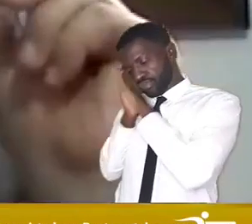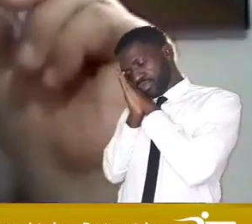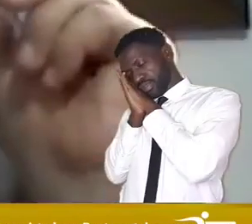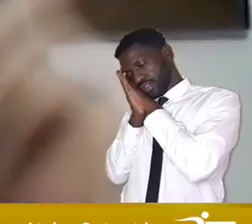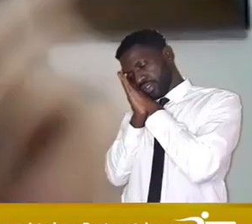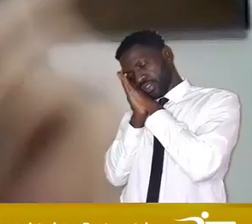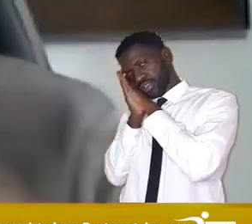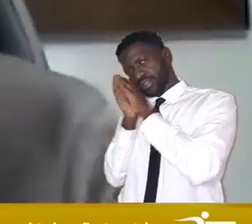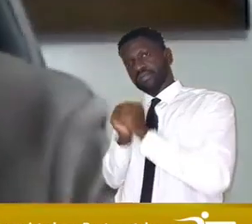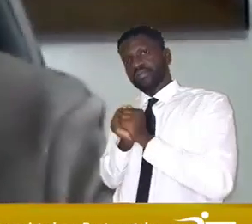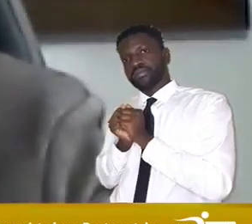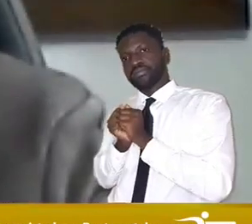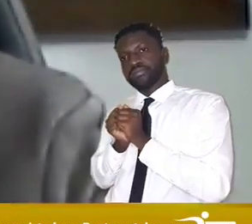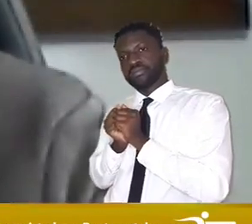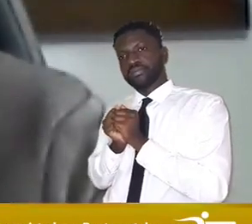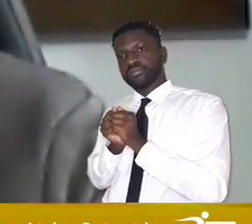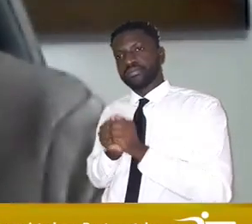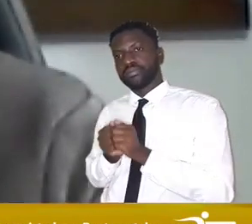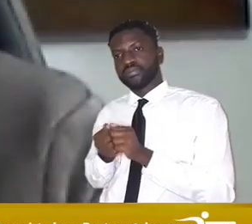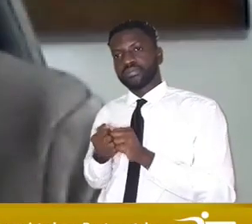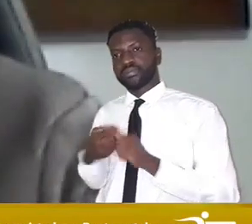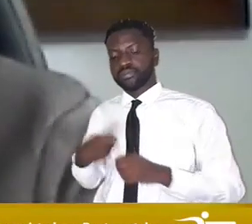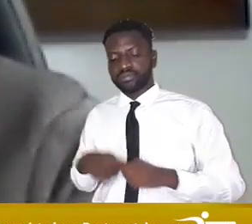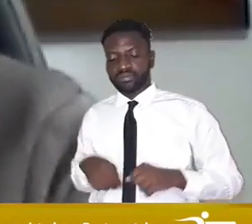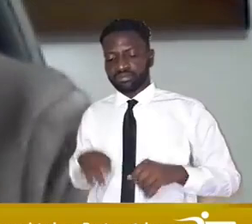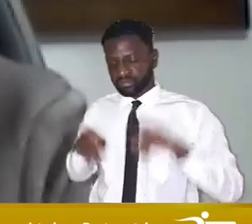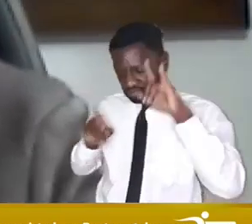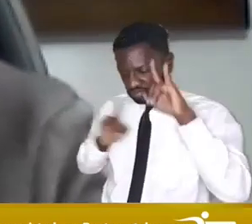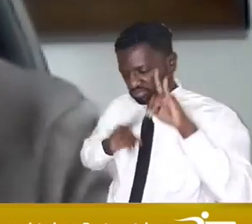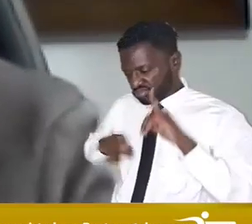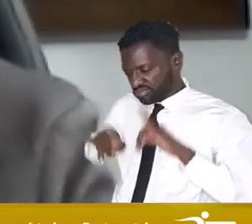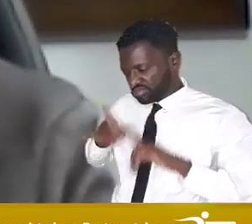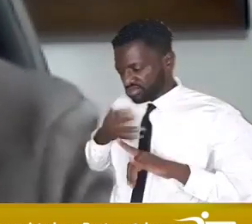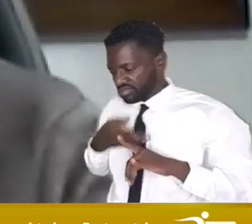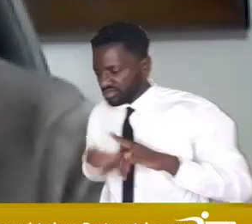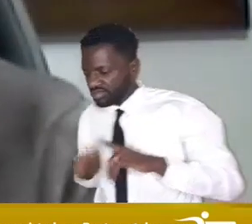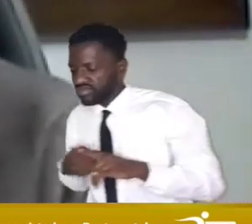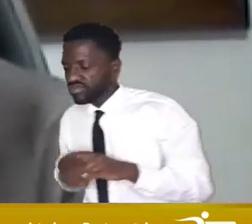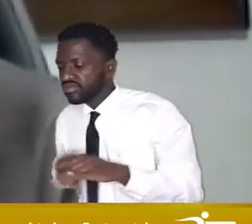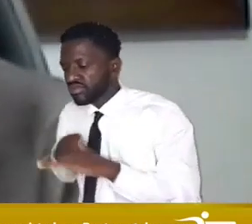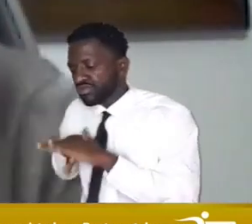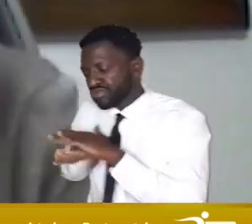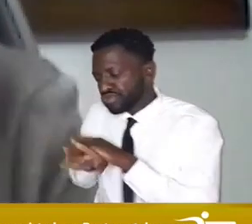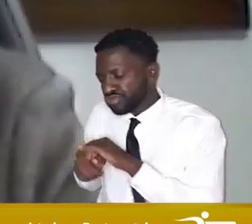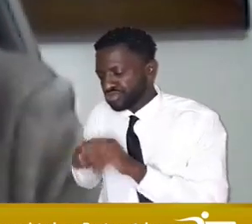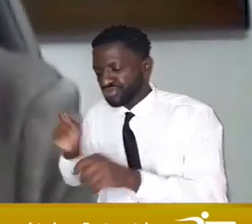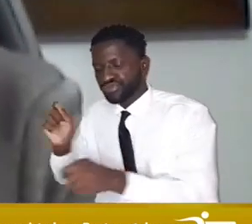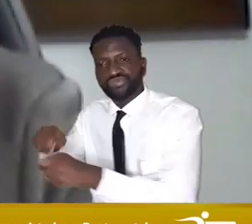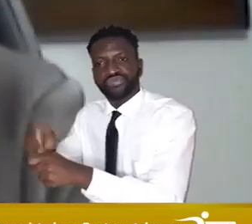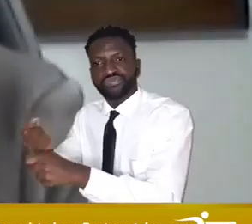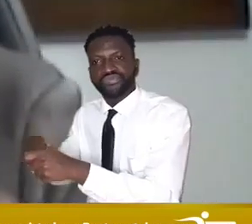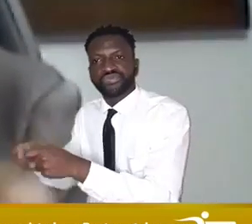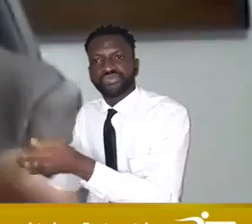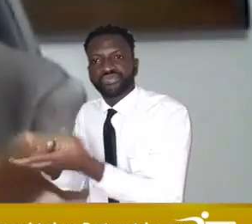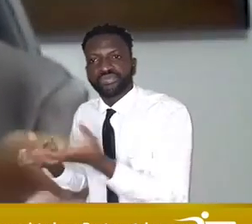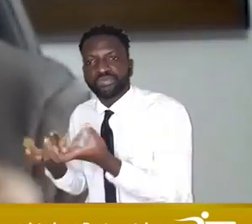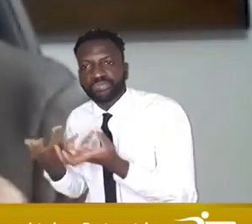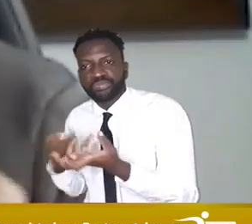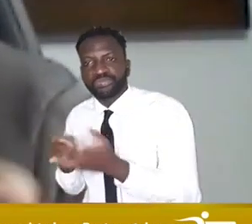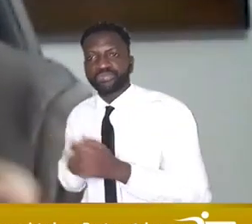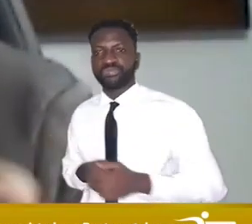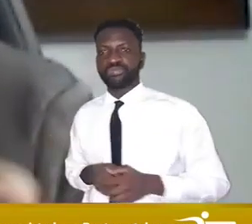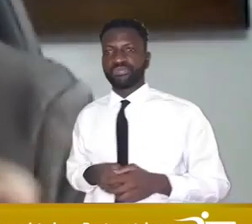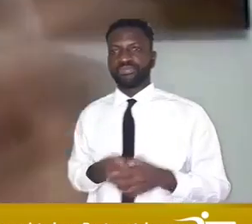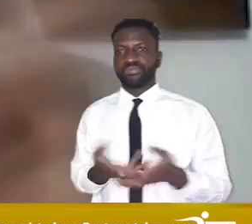mientras los obreros dormían, el enemigo entró y le sembró la cizaña. Así que Él nos está